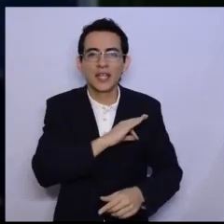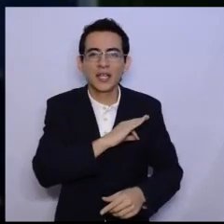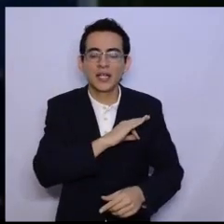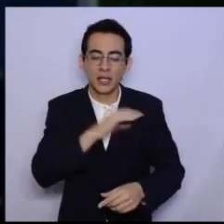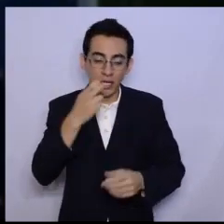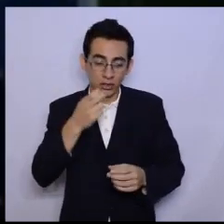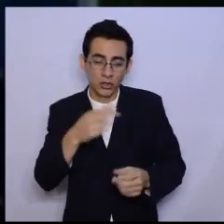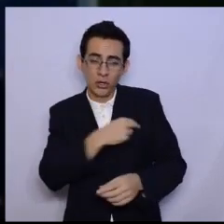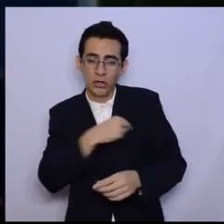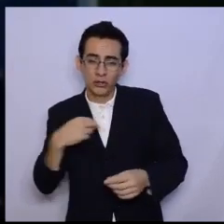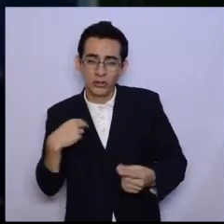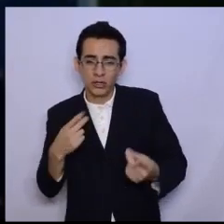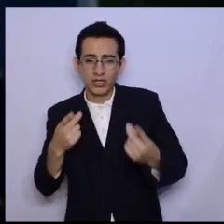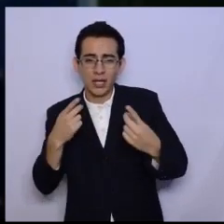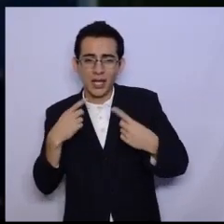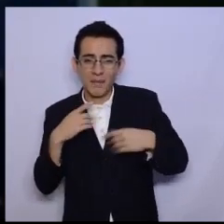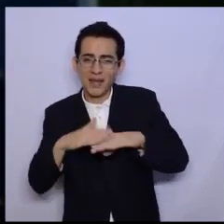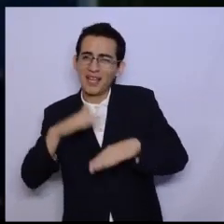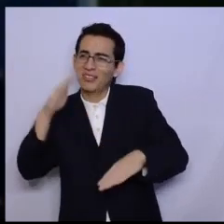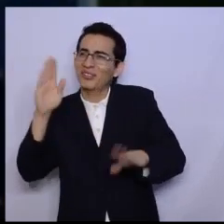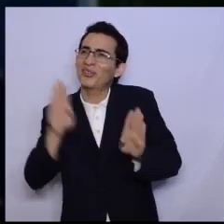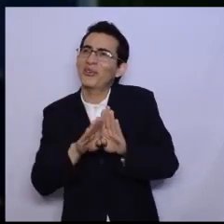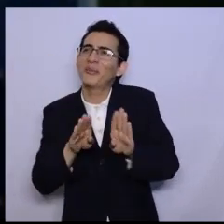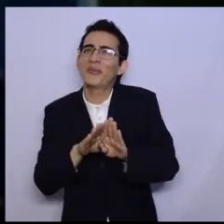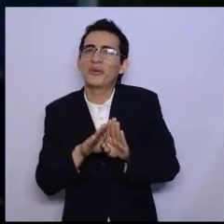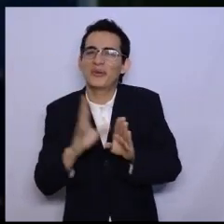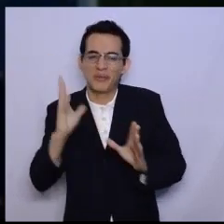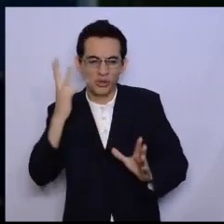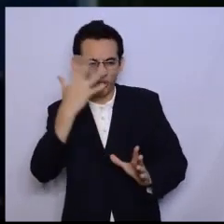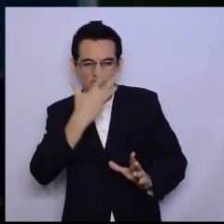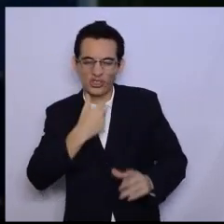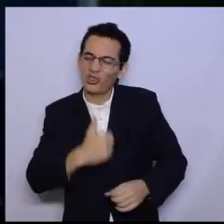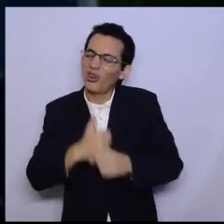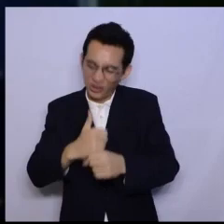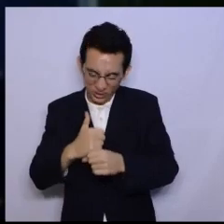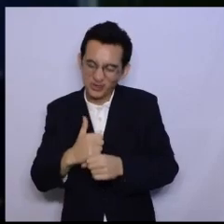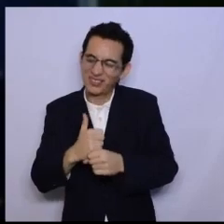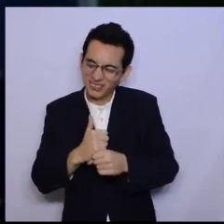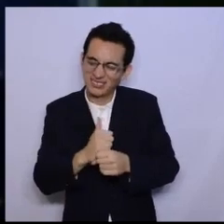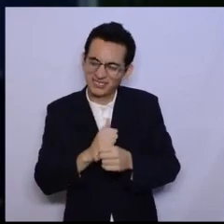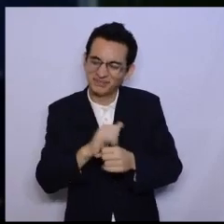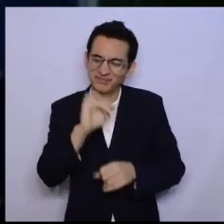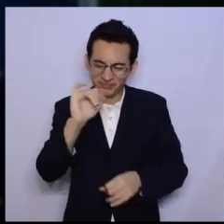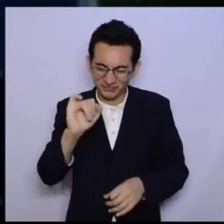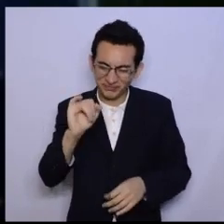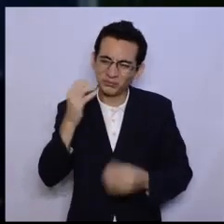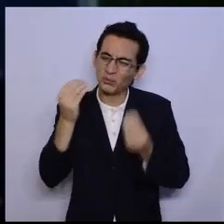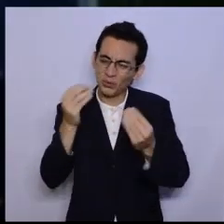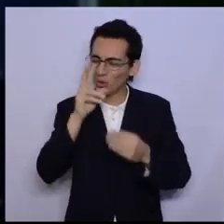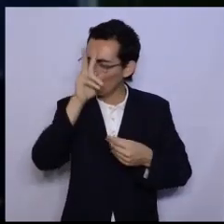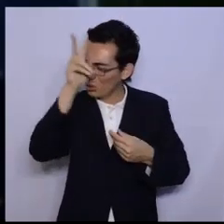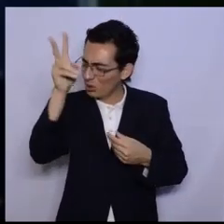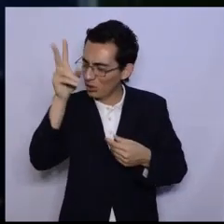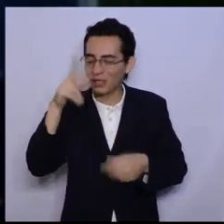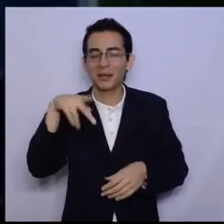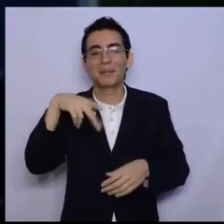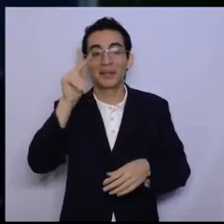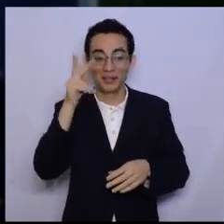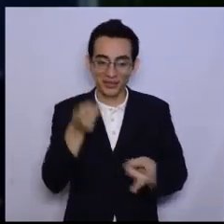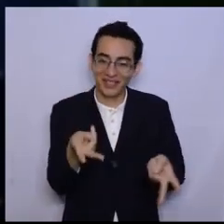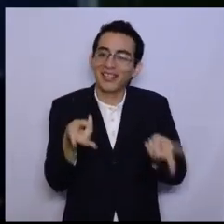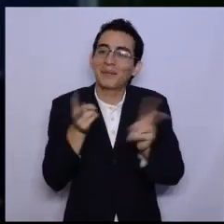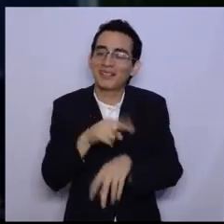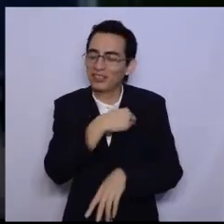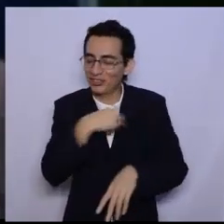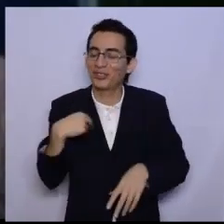esto nos produce dolor, sufrimiento, padecimiento. Pero a la vez,